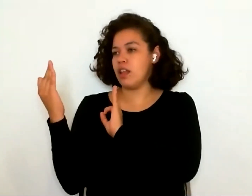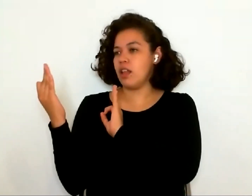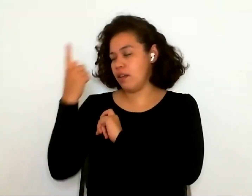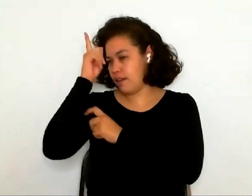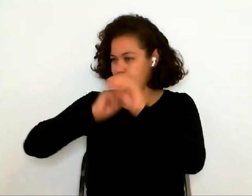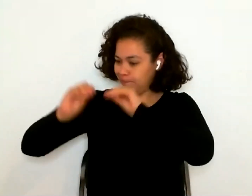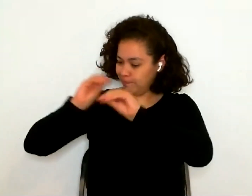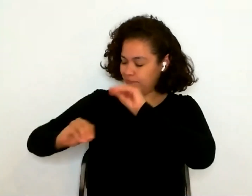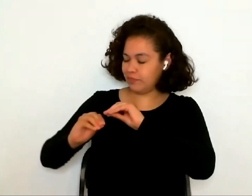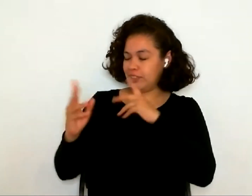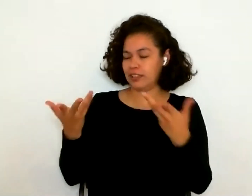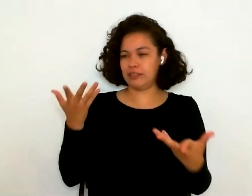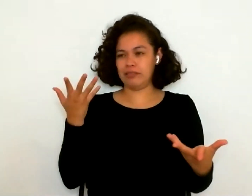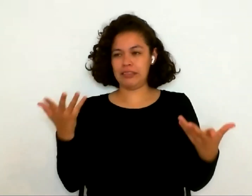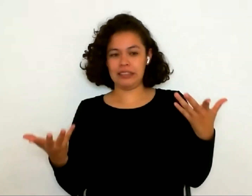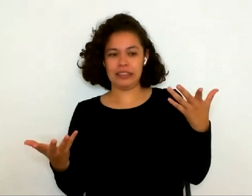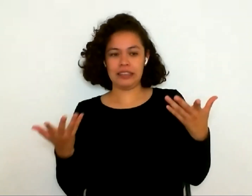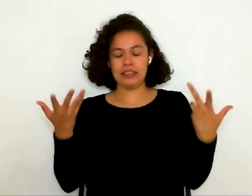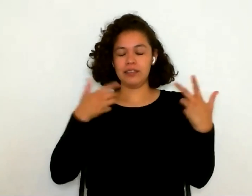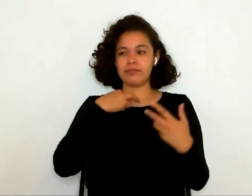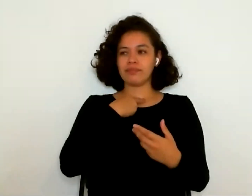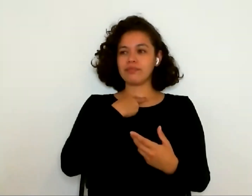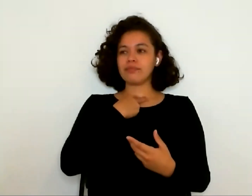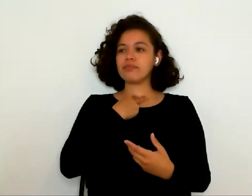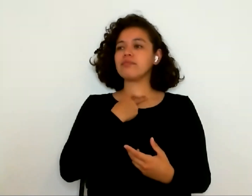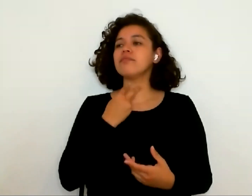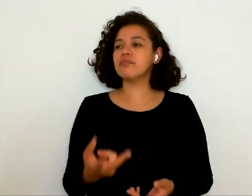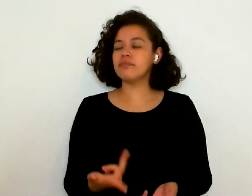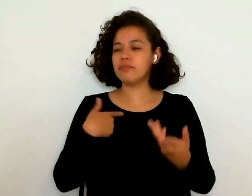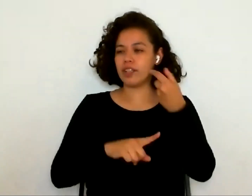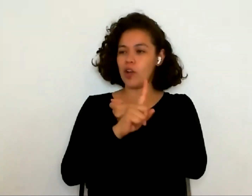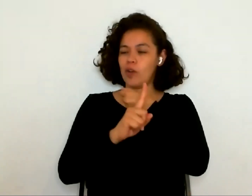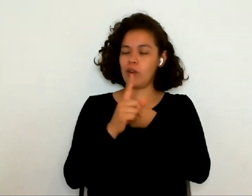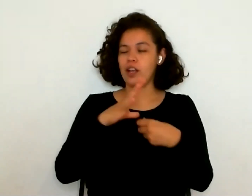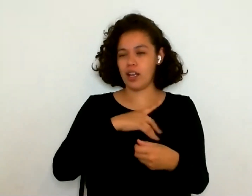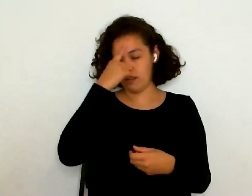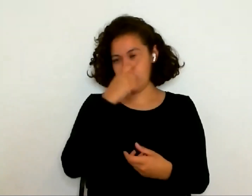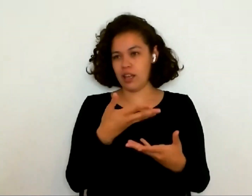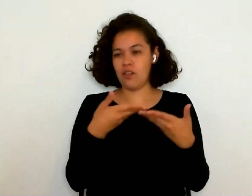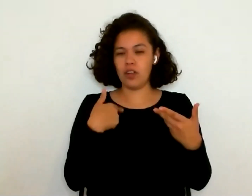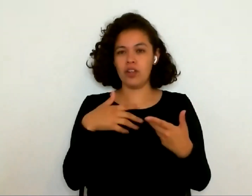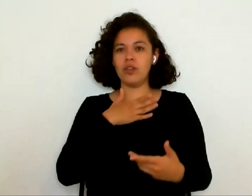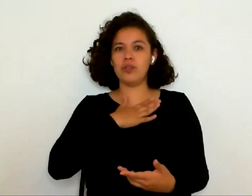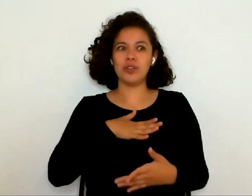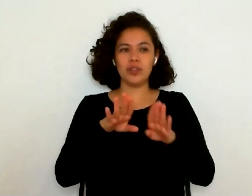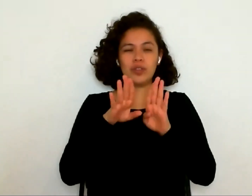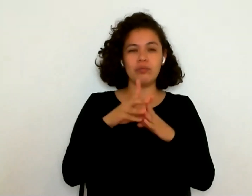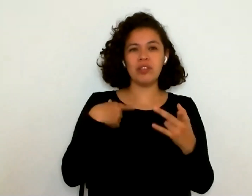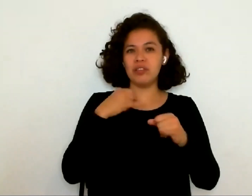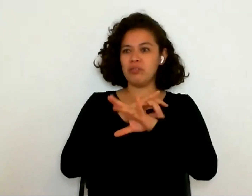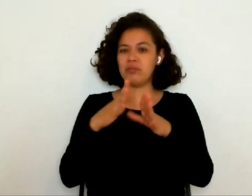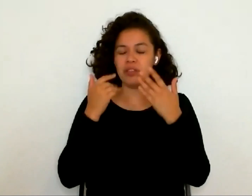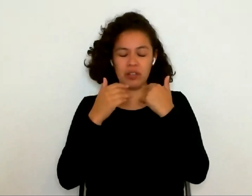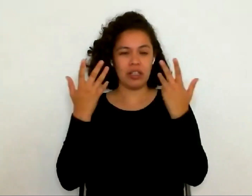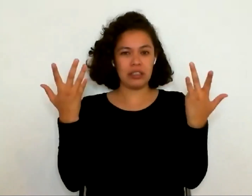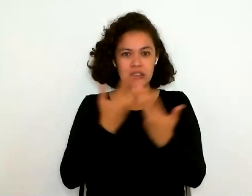escribirlo, pues sí se comparte esta parte de la problemática del y ahora cómo lo justifico y si no tengo datos, ¿no?